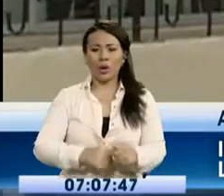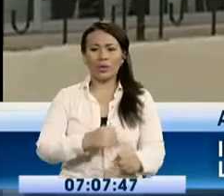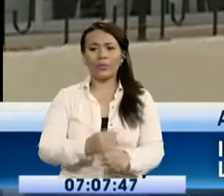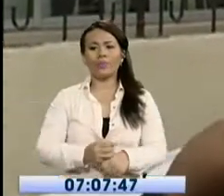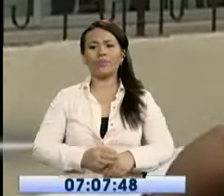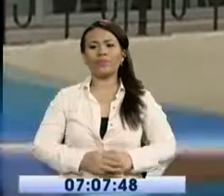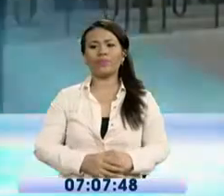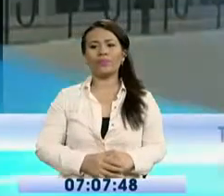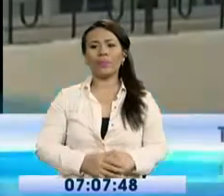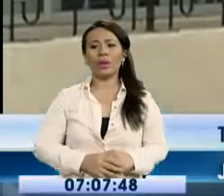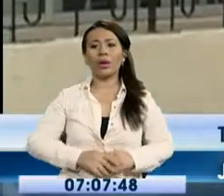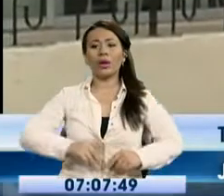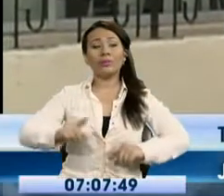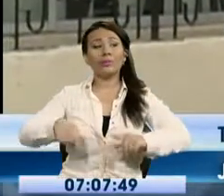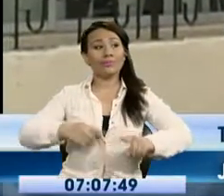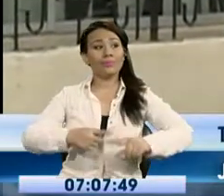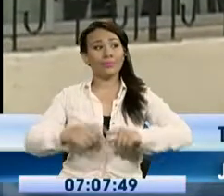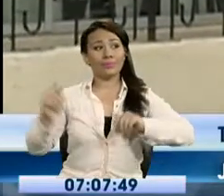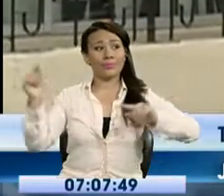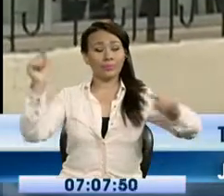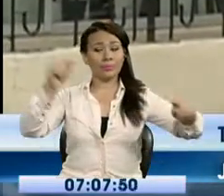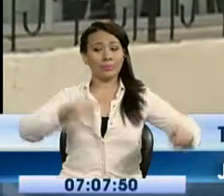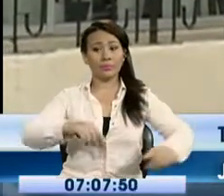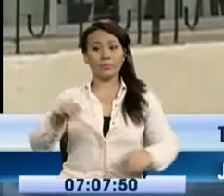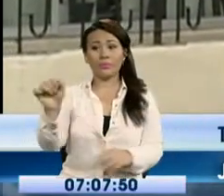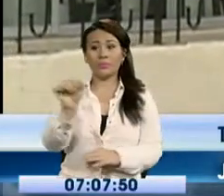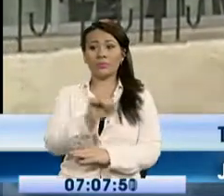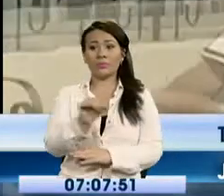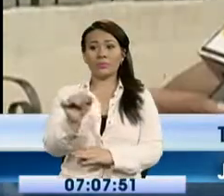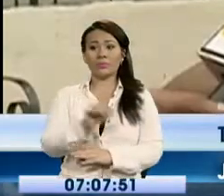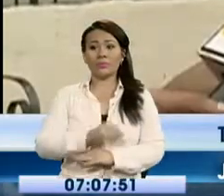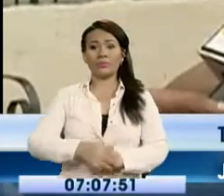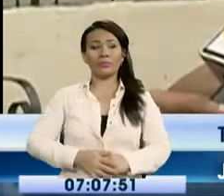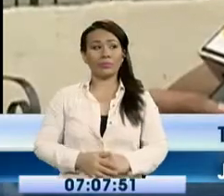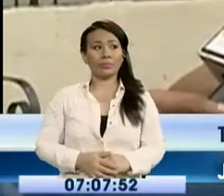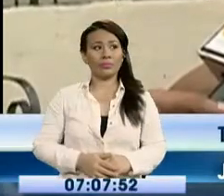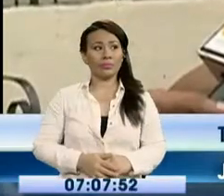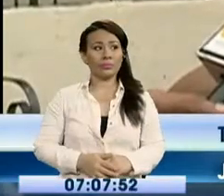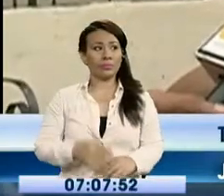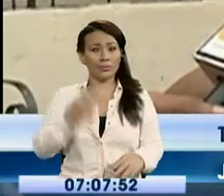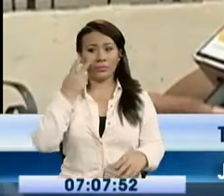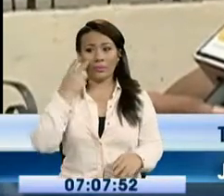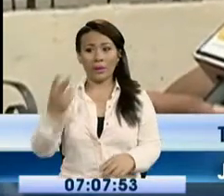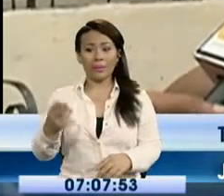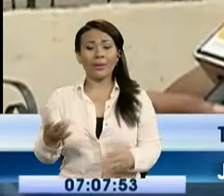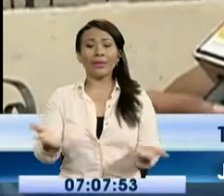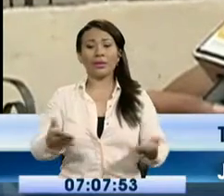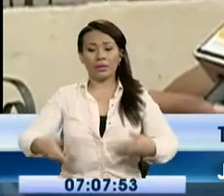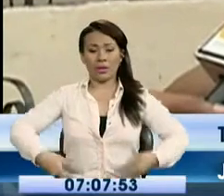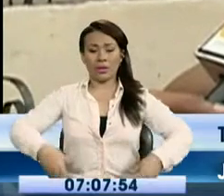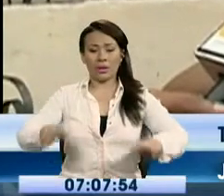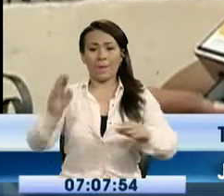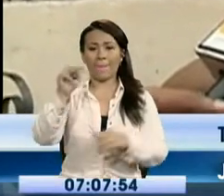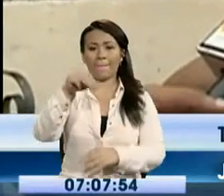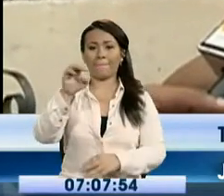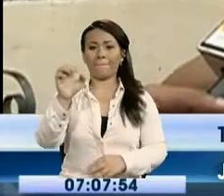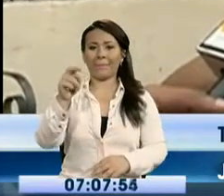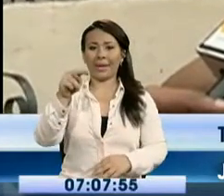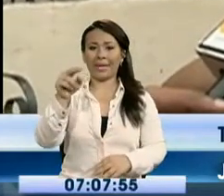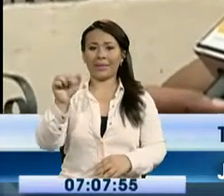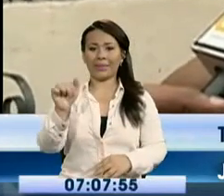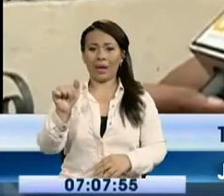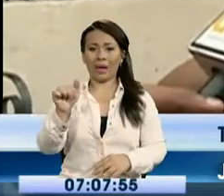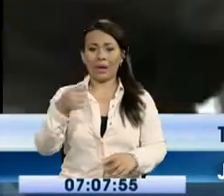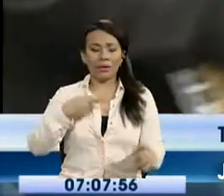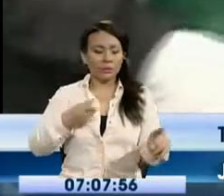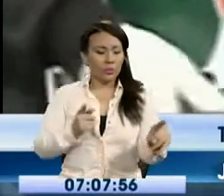que venían con el vehículo, pues ellos estaban manejando el vehículo. A la altura de la Mena se logró interceptar un